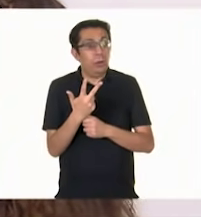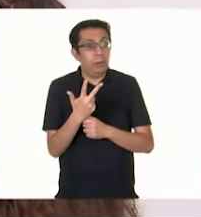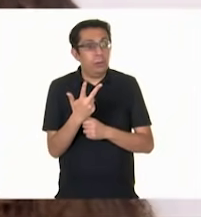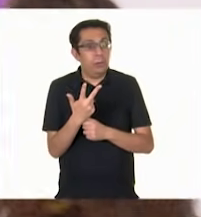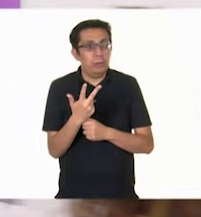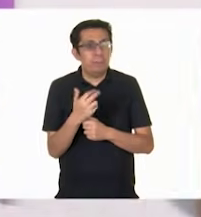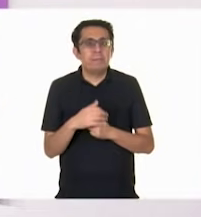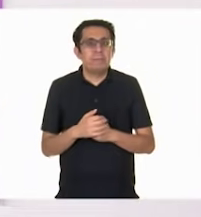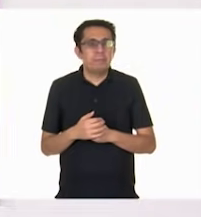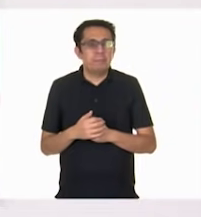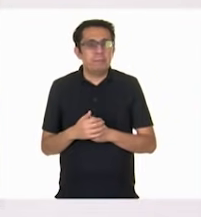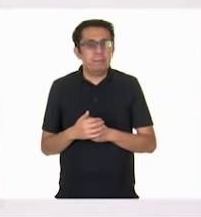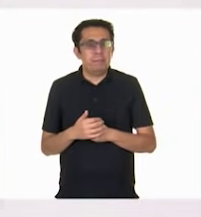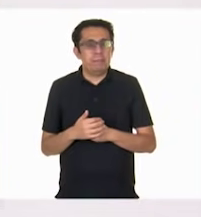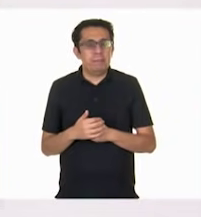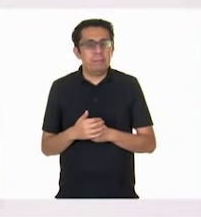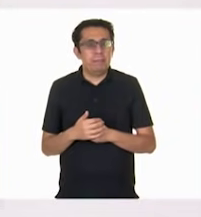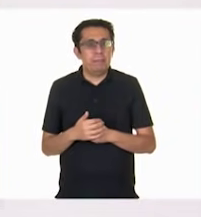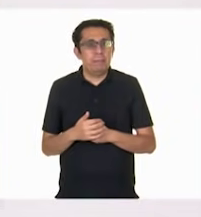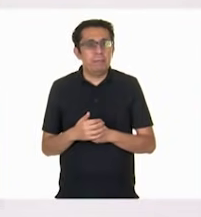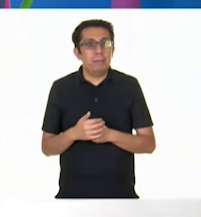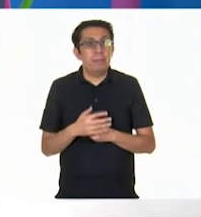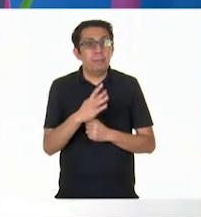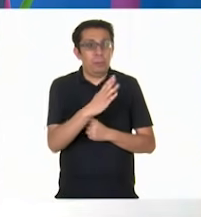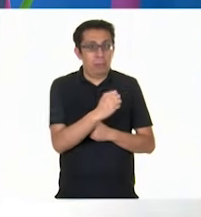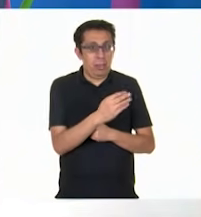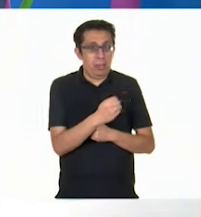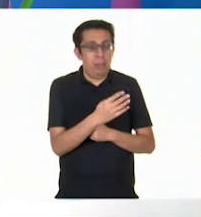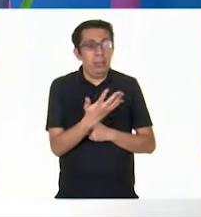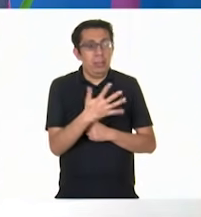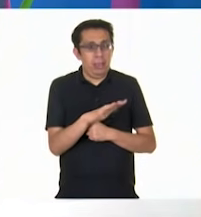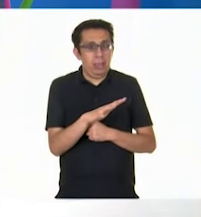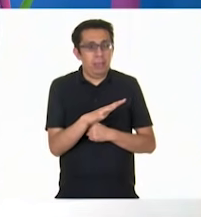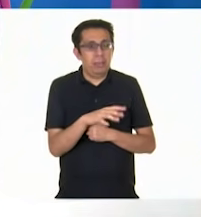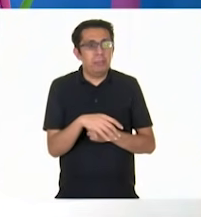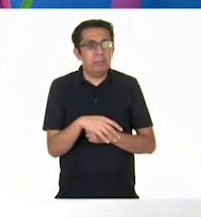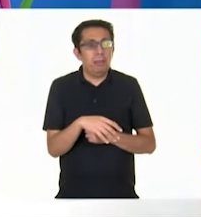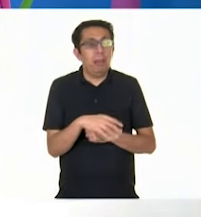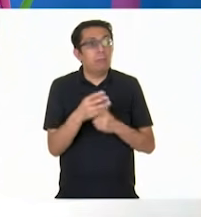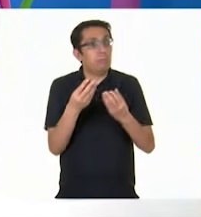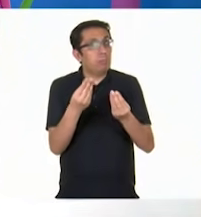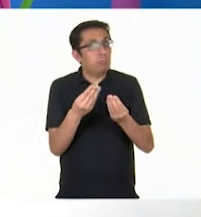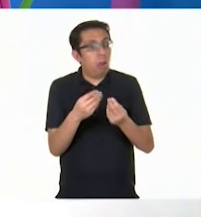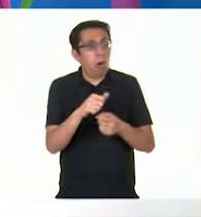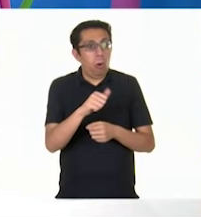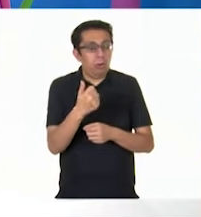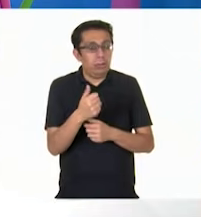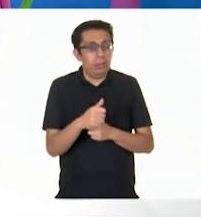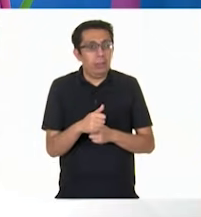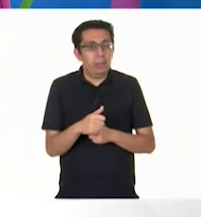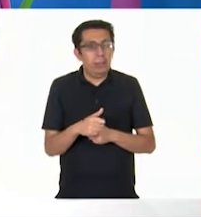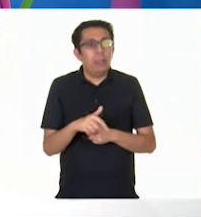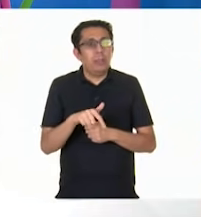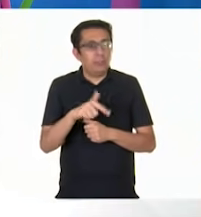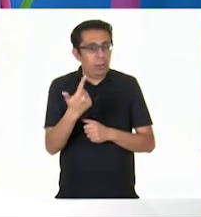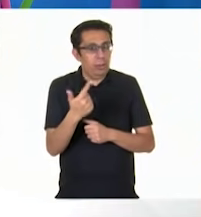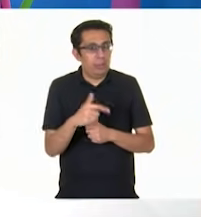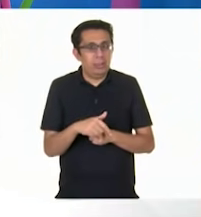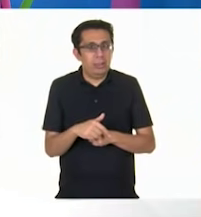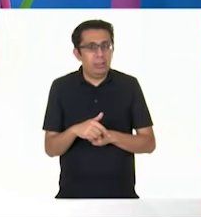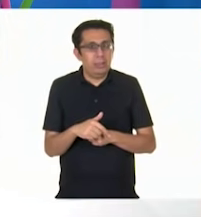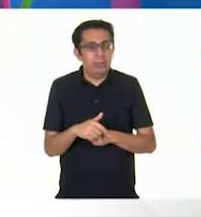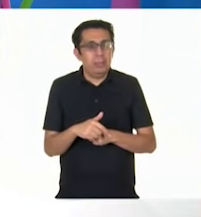9, 10, 11, 12,